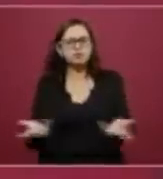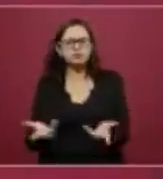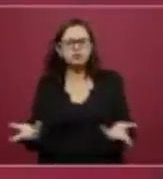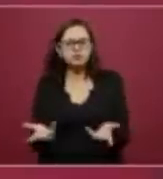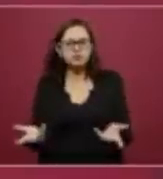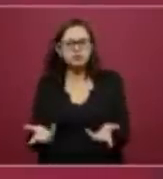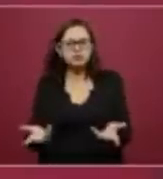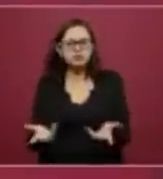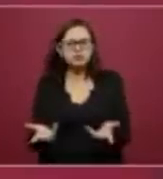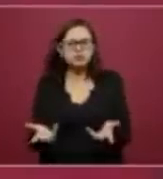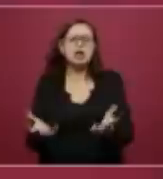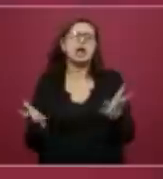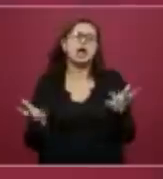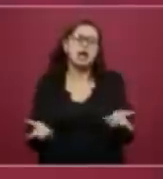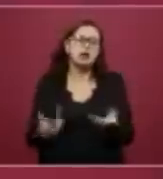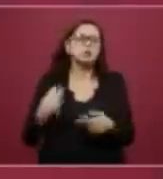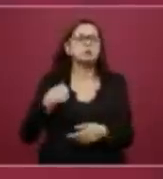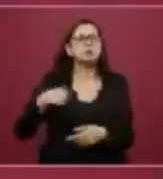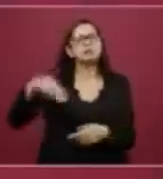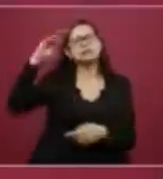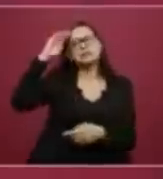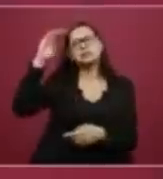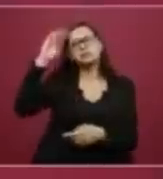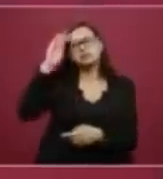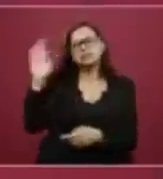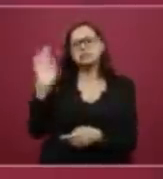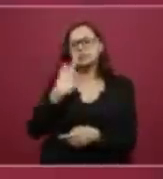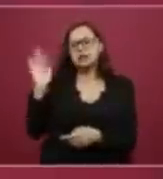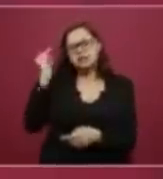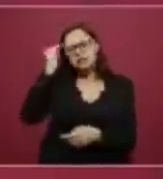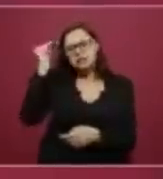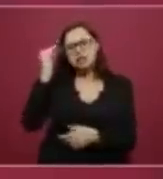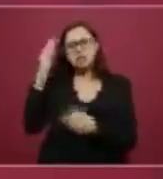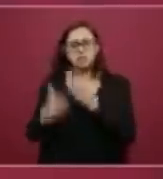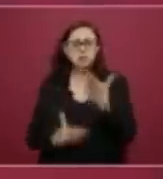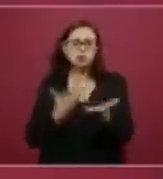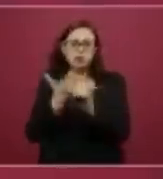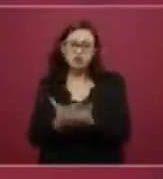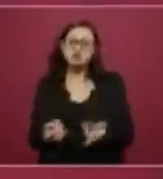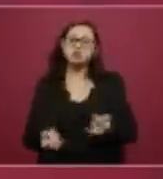un relato compartido, ¿sí? Y